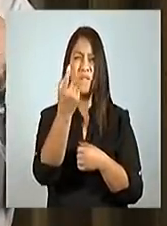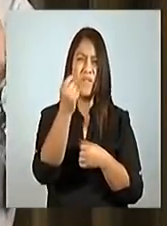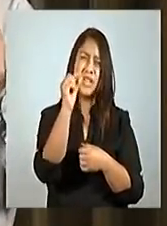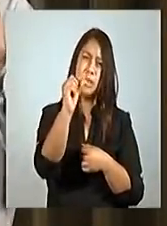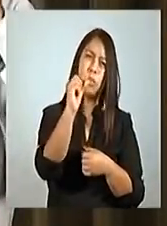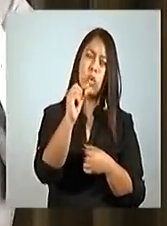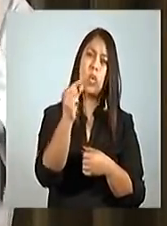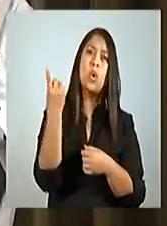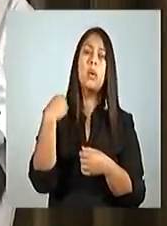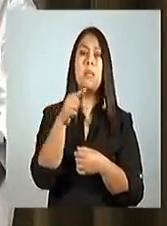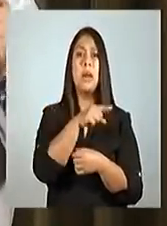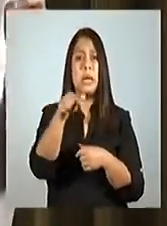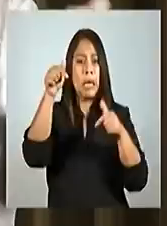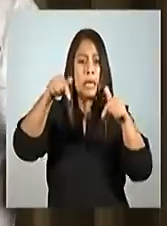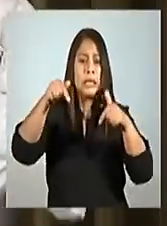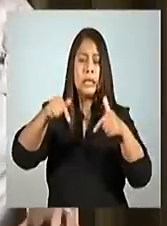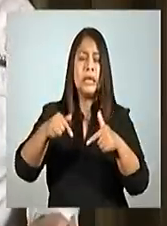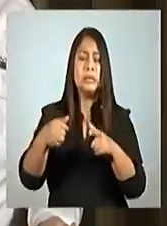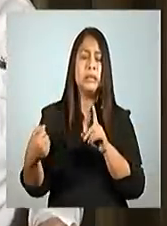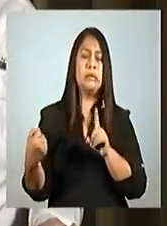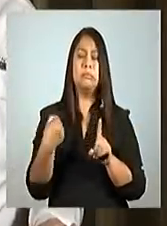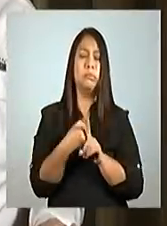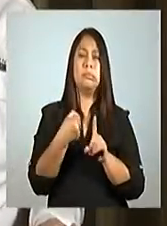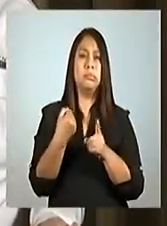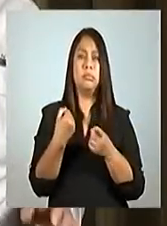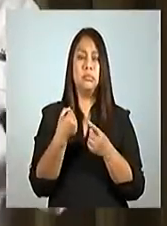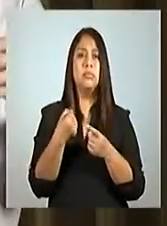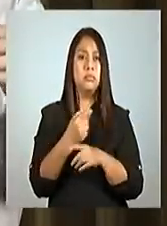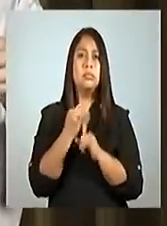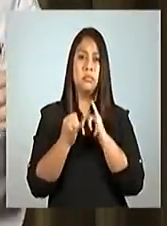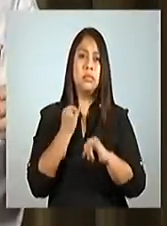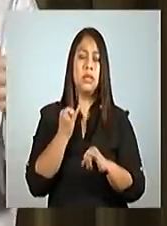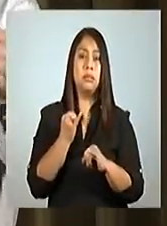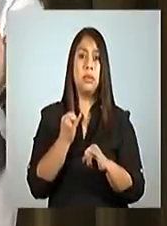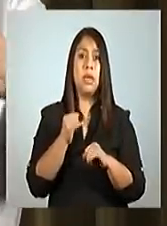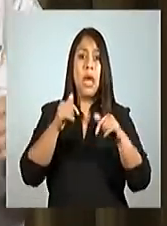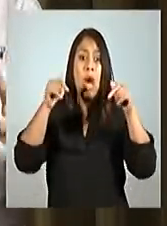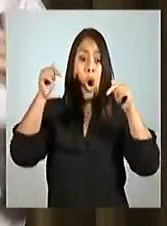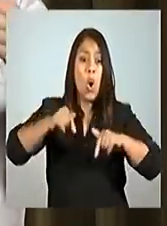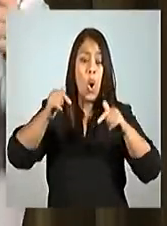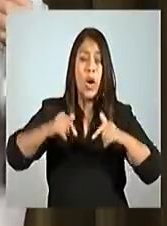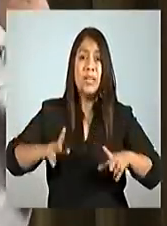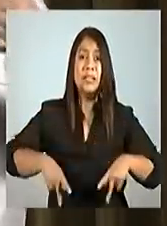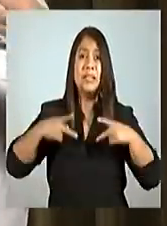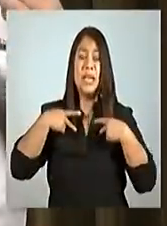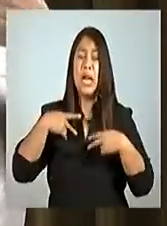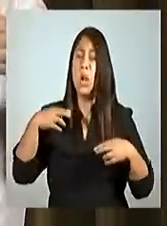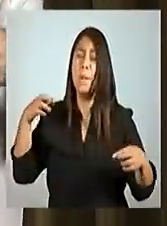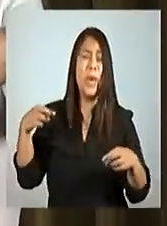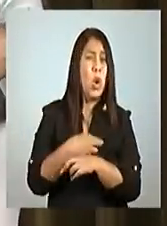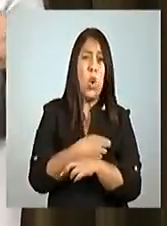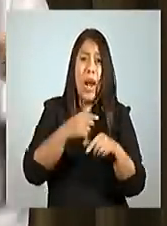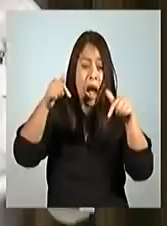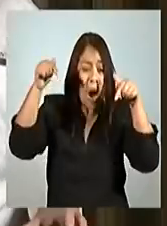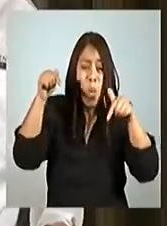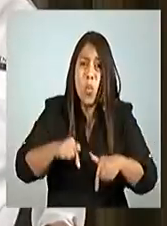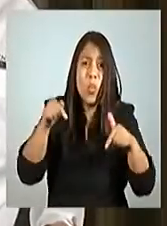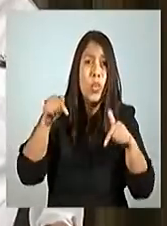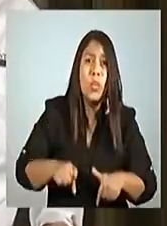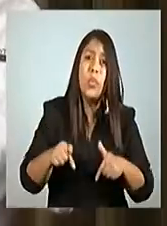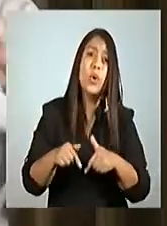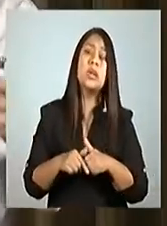Falta poco para que esta pesadilla pase. Lo peor lo estamos viviendo,